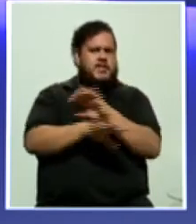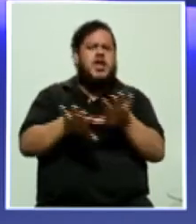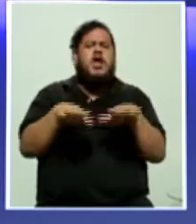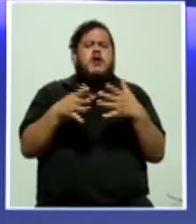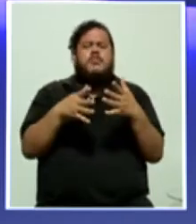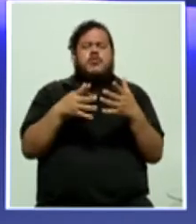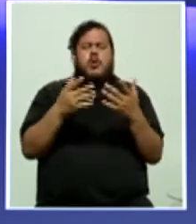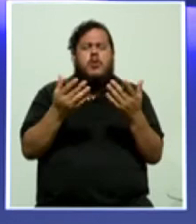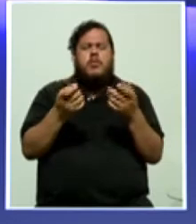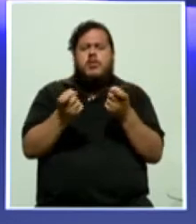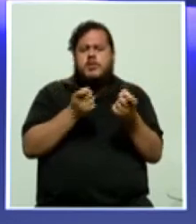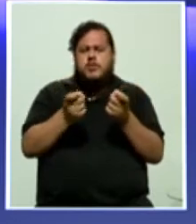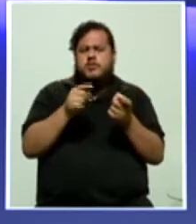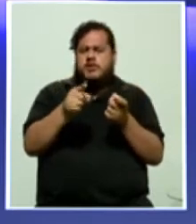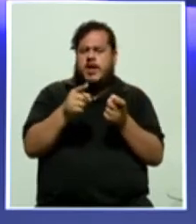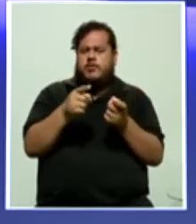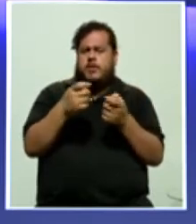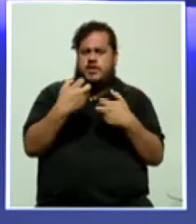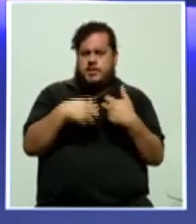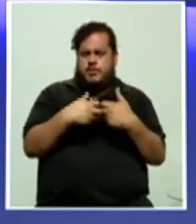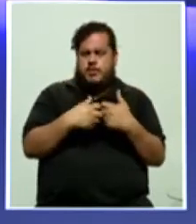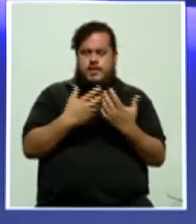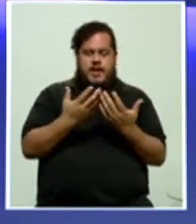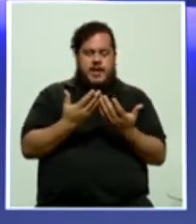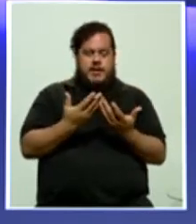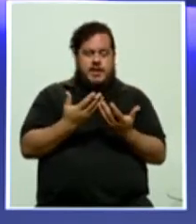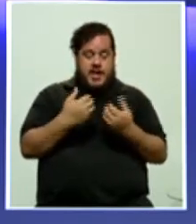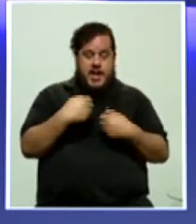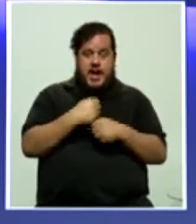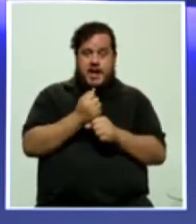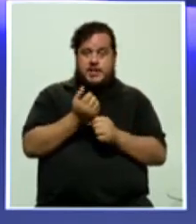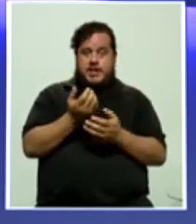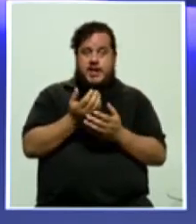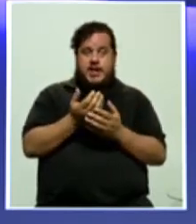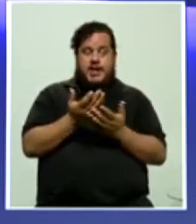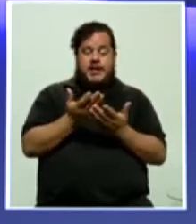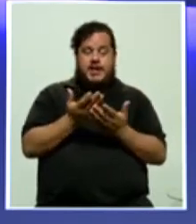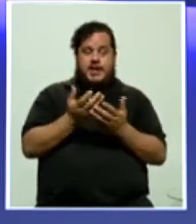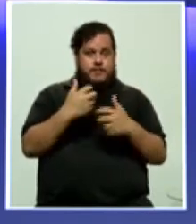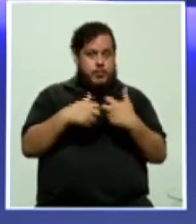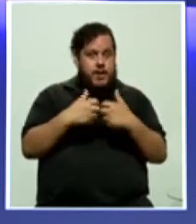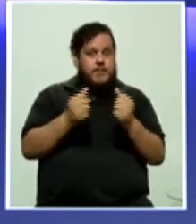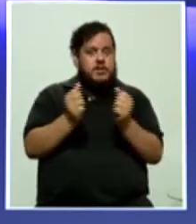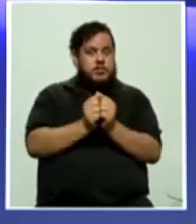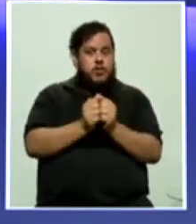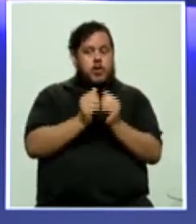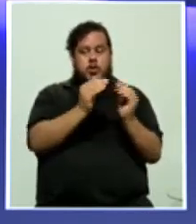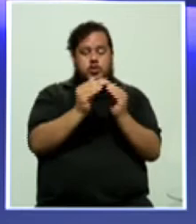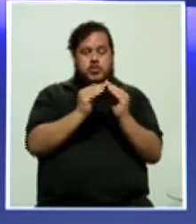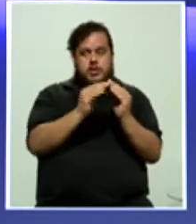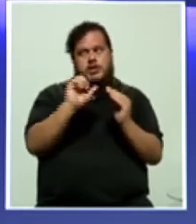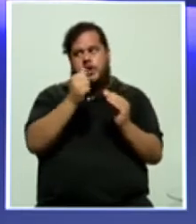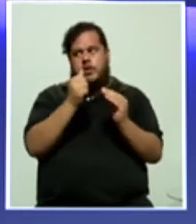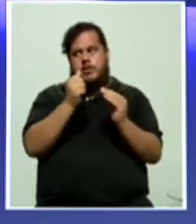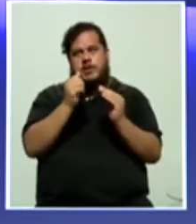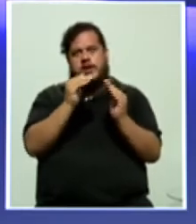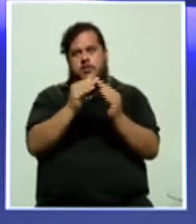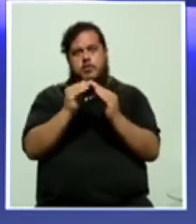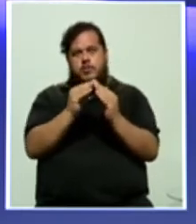ese problema que además genera fricciones con los ciudadanos de otras comunidades